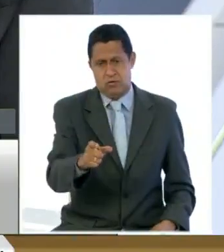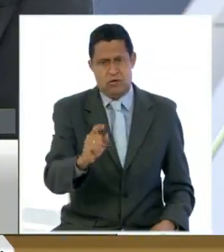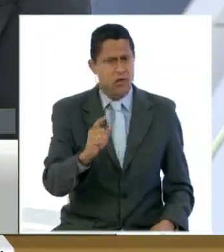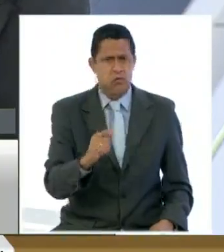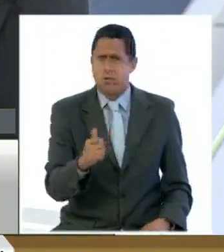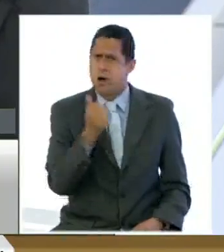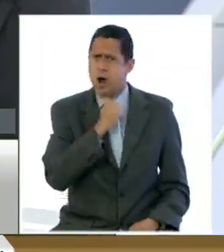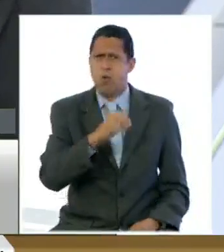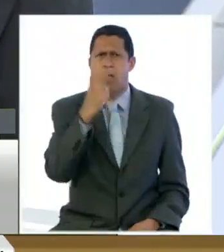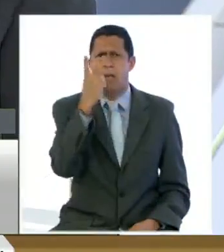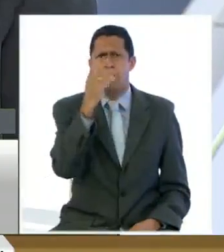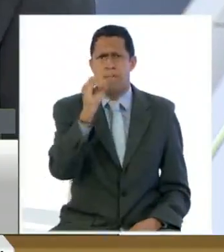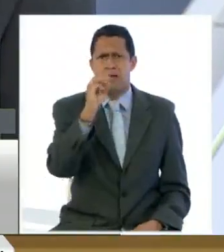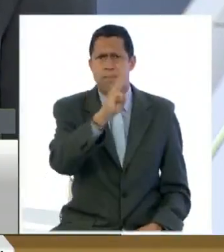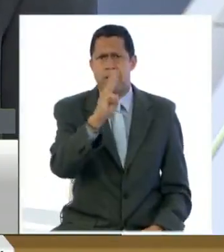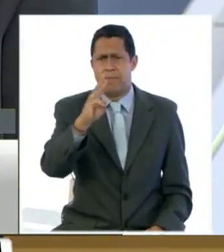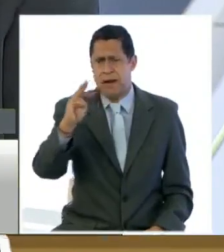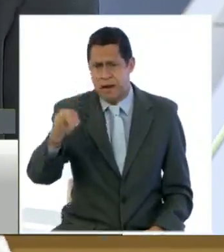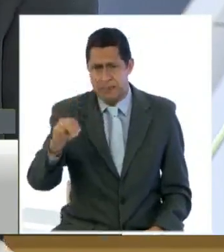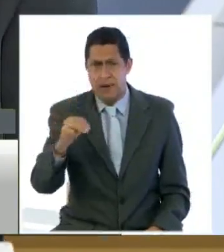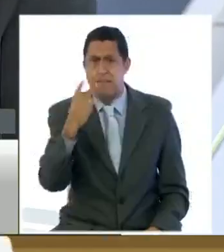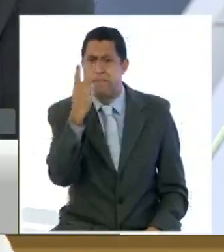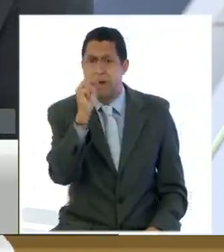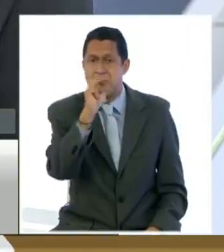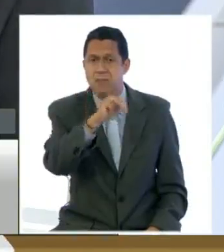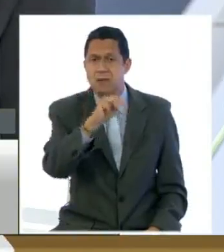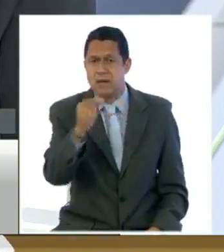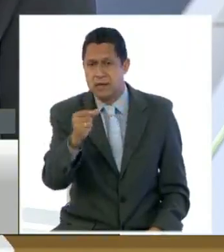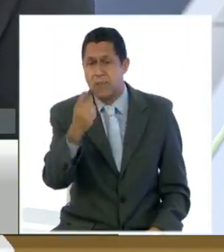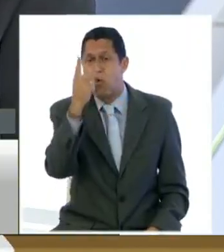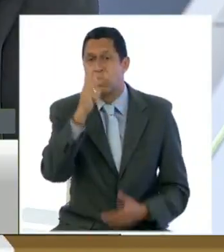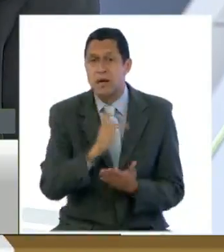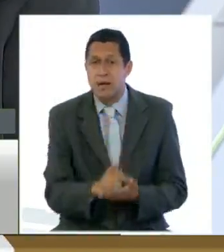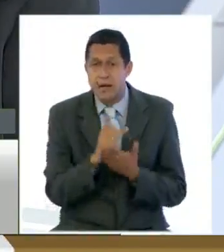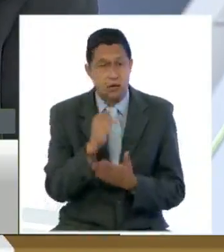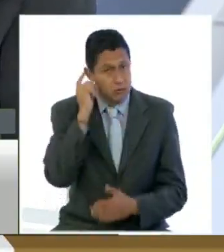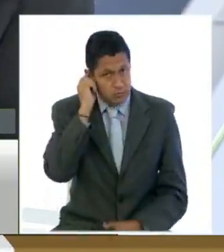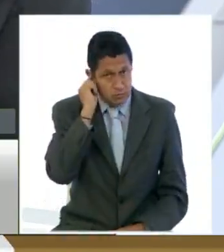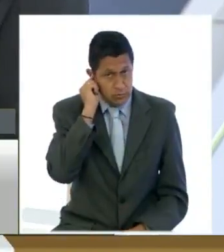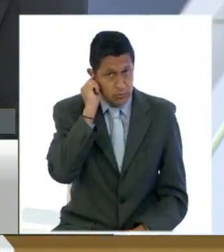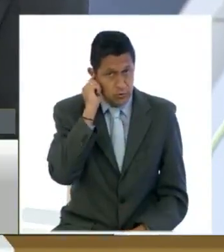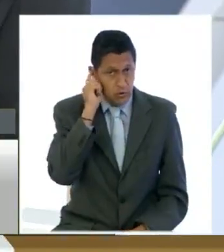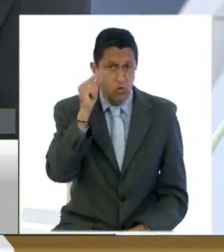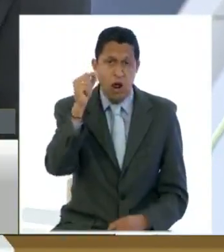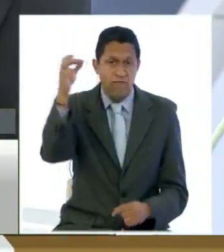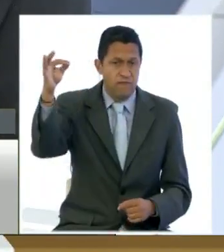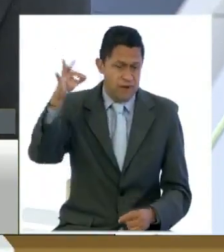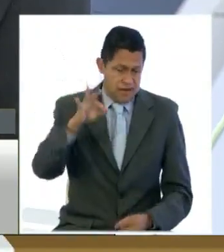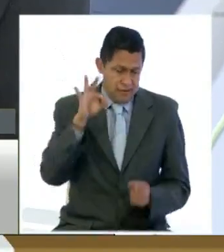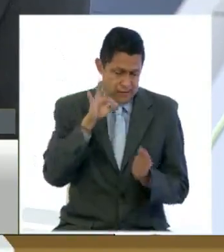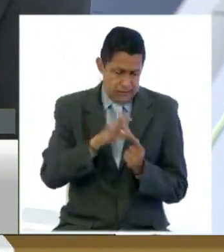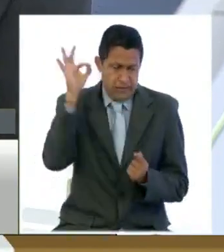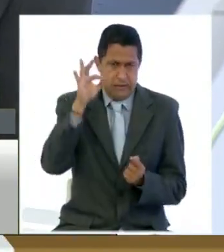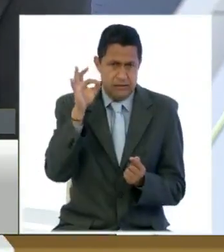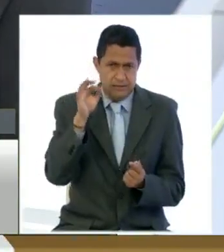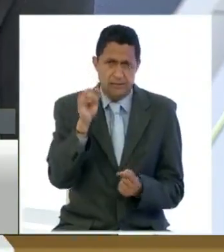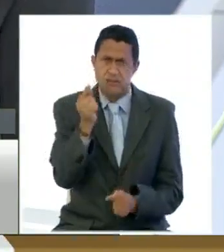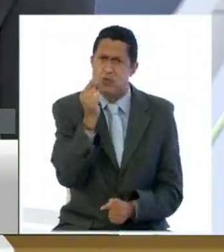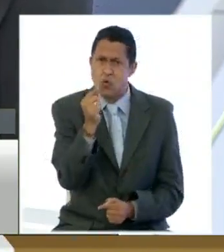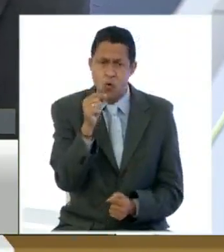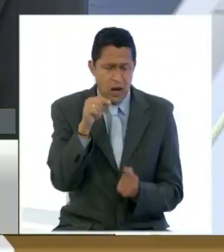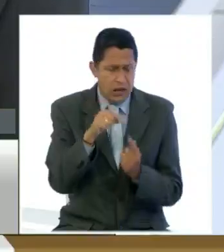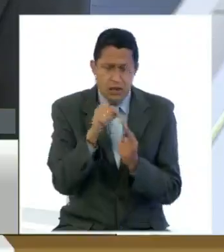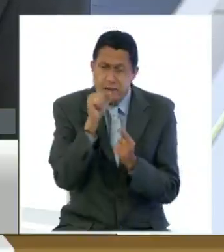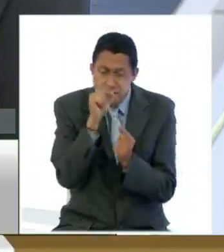aguanta 20 ppm, que son 20 miligramos en un kilo. Eso es, tú sabes, un alfiler de cabecita. Yo siempre le digo a la gente, se estime. No es